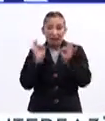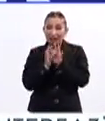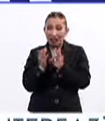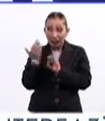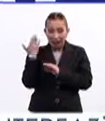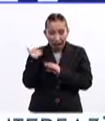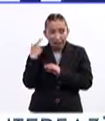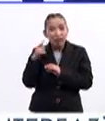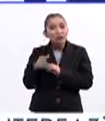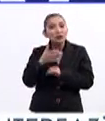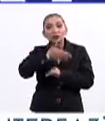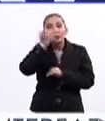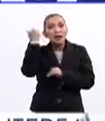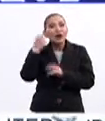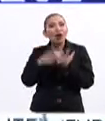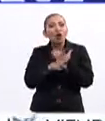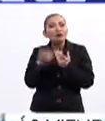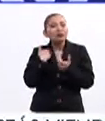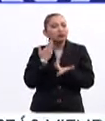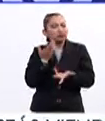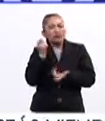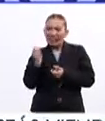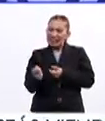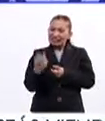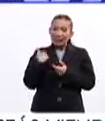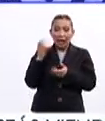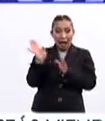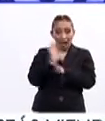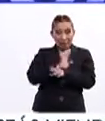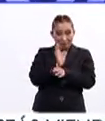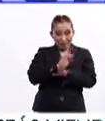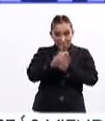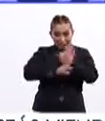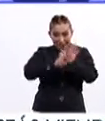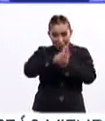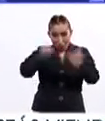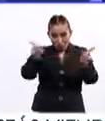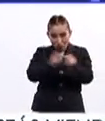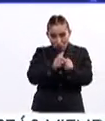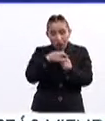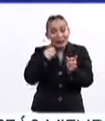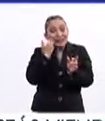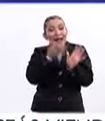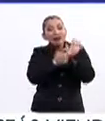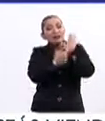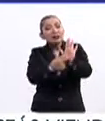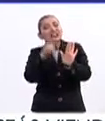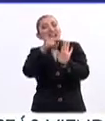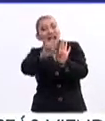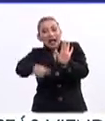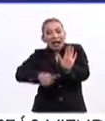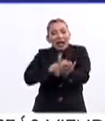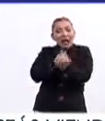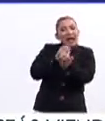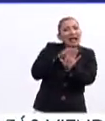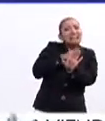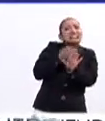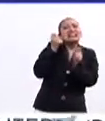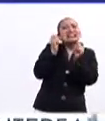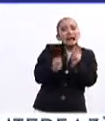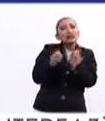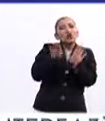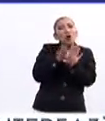y hay cosas que no se supieron, que no se saben. El corto trata de dar a conocer un poquito el detrás de cámaras, de